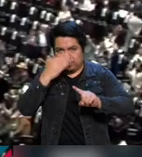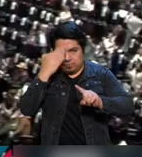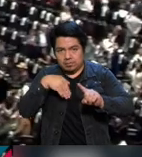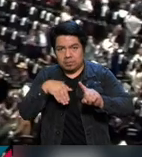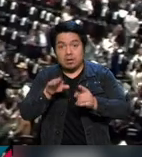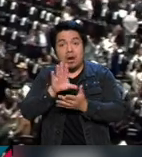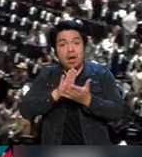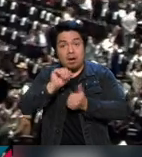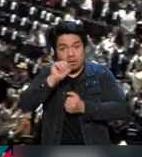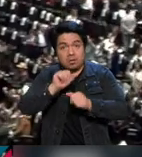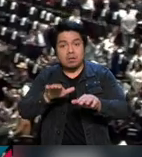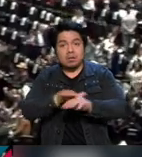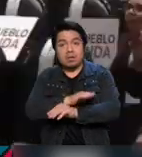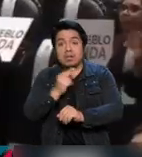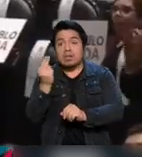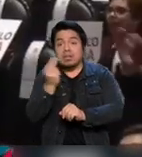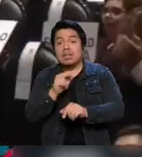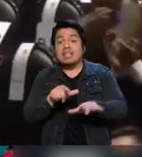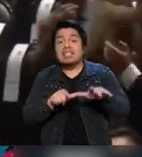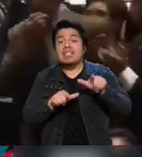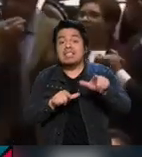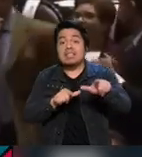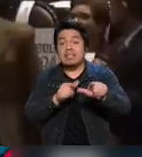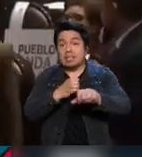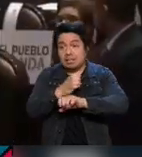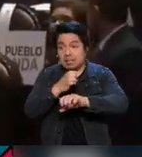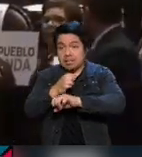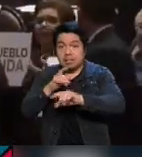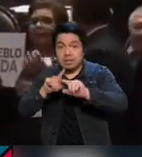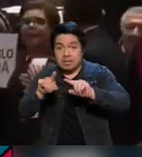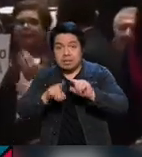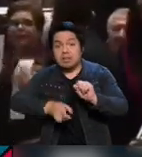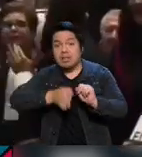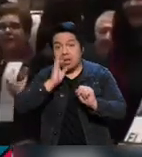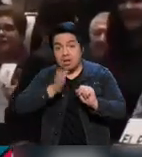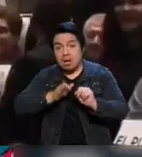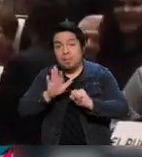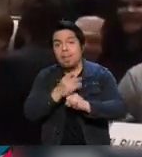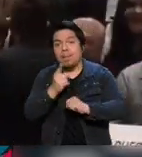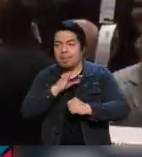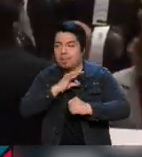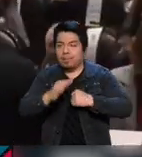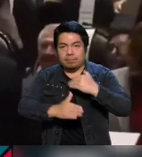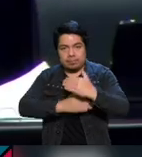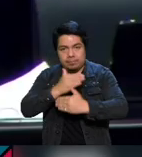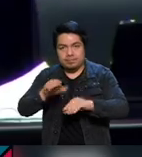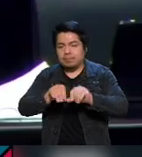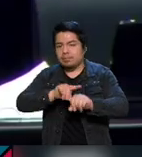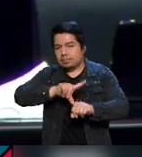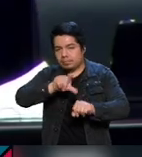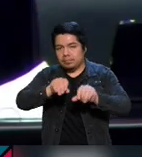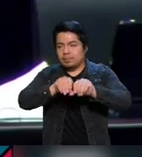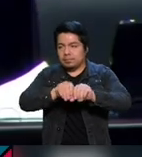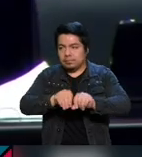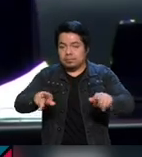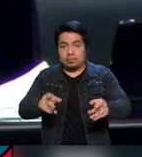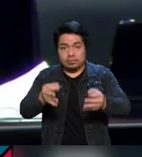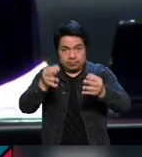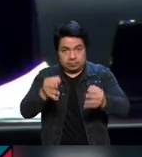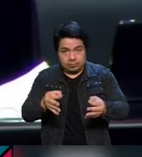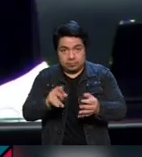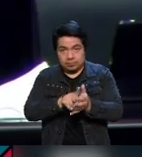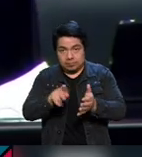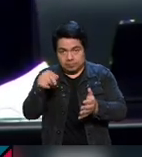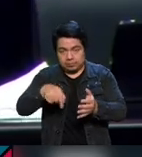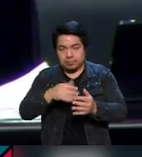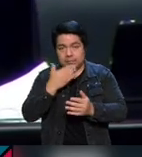una reforma constitucional requiere de 17 legislaturas estatales para darle curso al proceso rumbo a su publicación en el Diario Oficial de